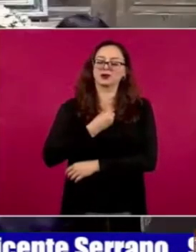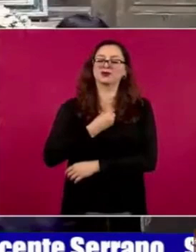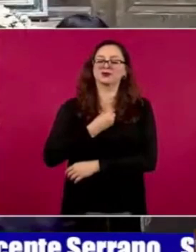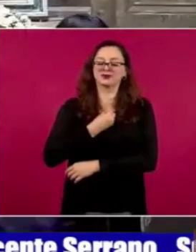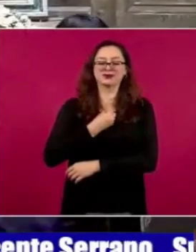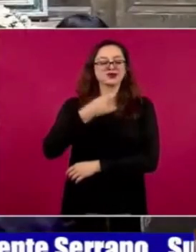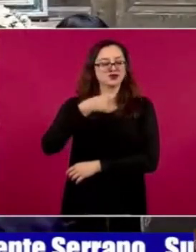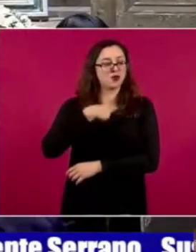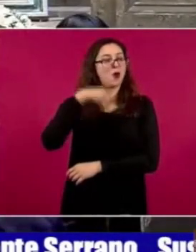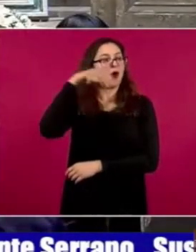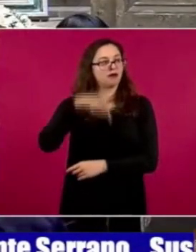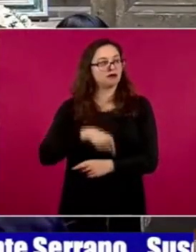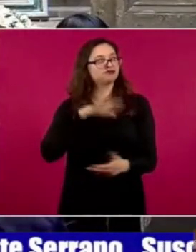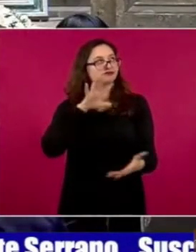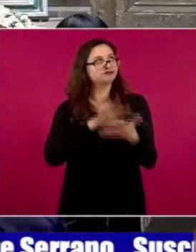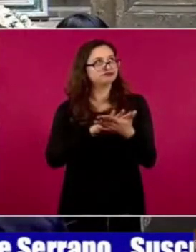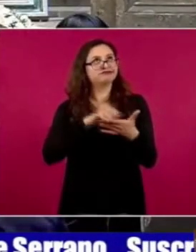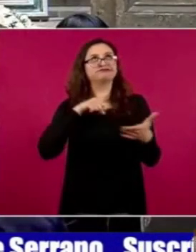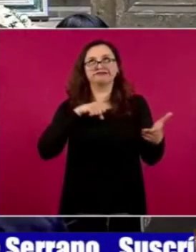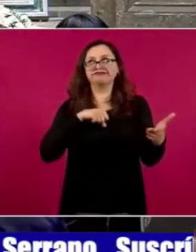y a morir en la prisión,